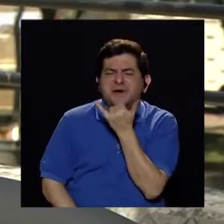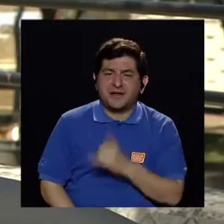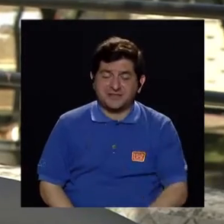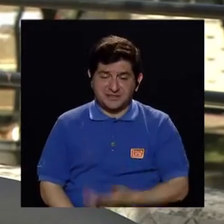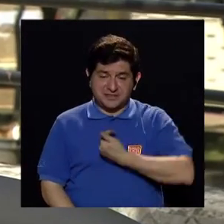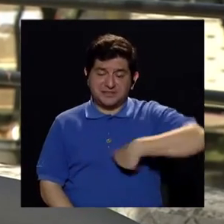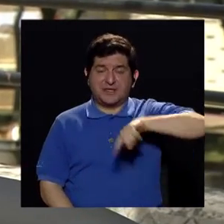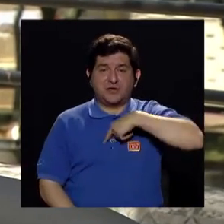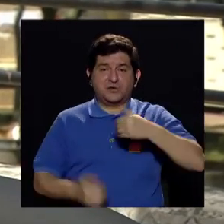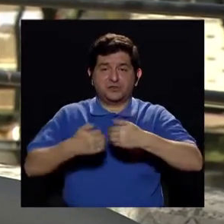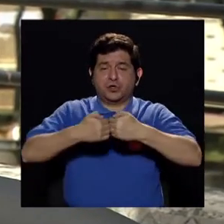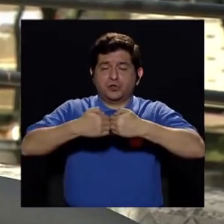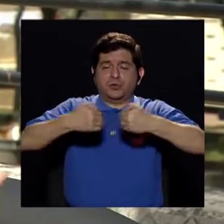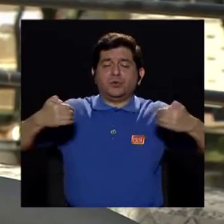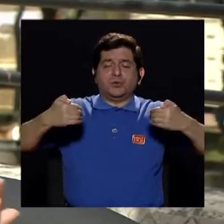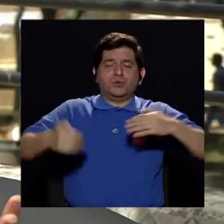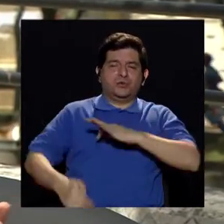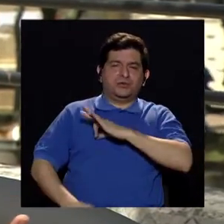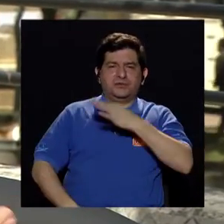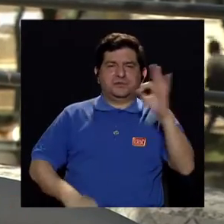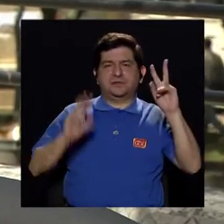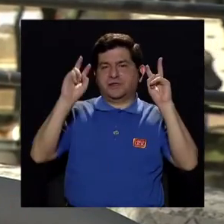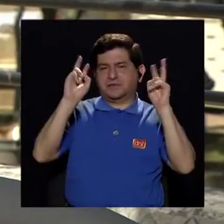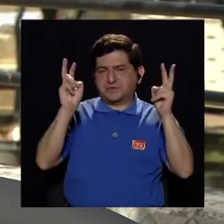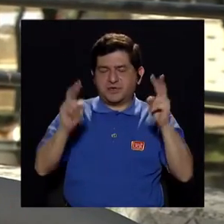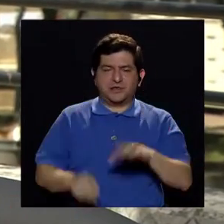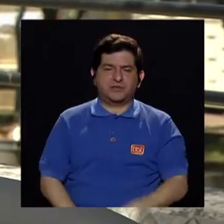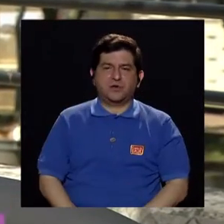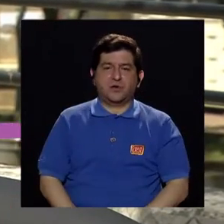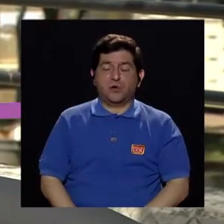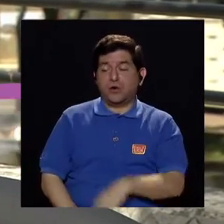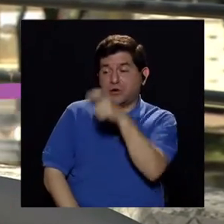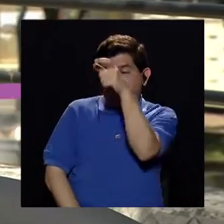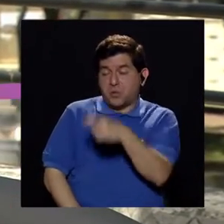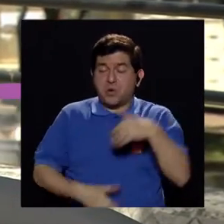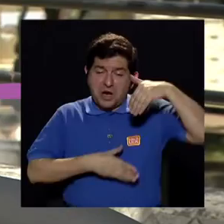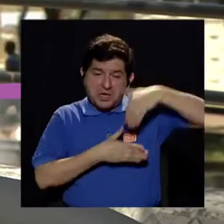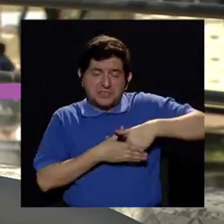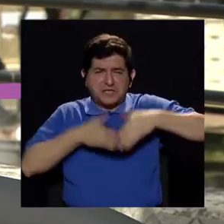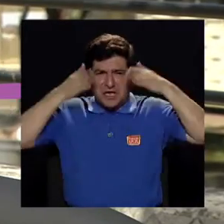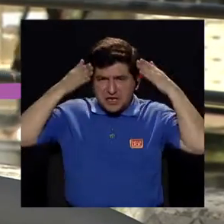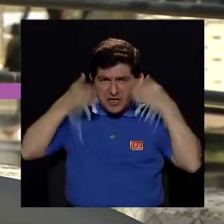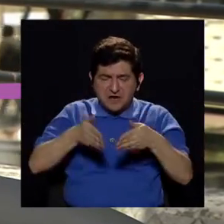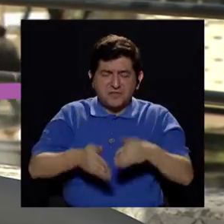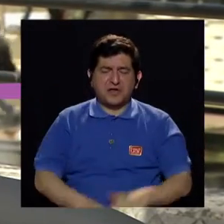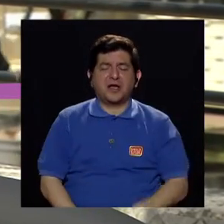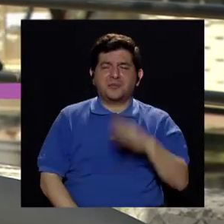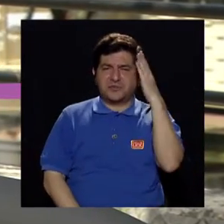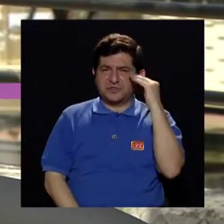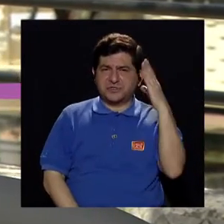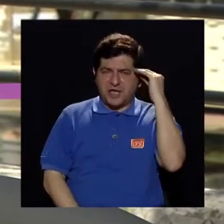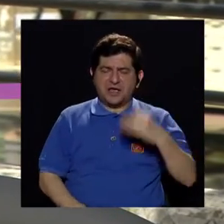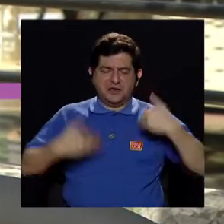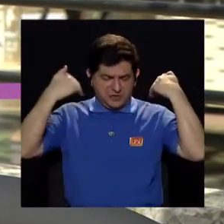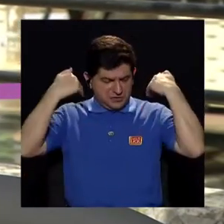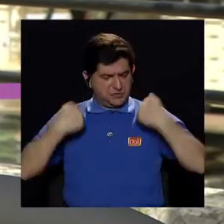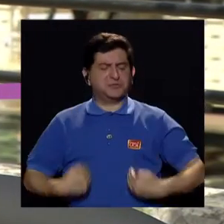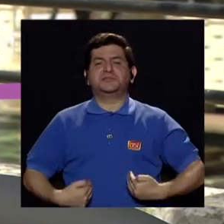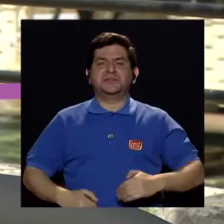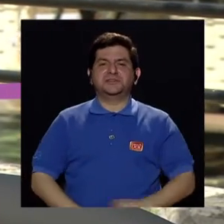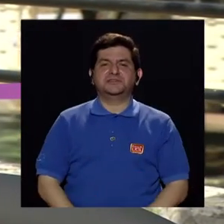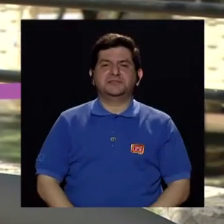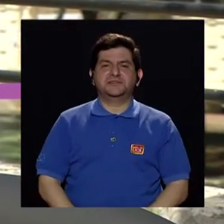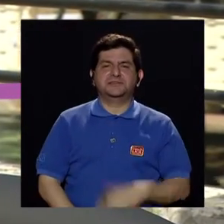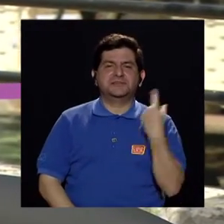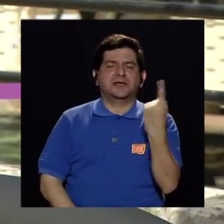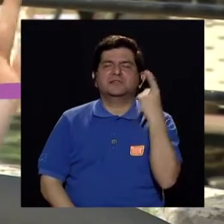Nos separamos de ese espíritu, si podemos llamarlo así, de ese ser interno, y nos enfocamos en la experiencia humana. Nos